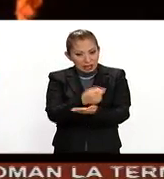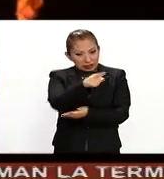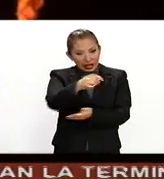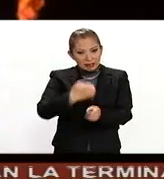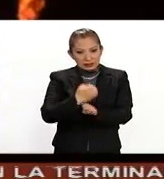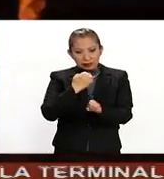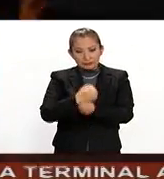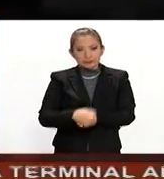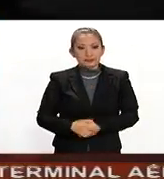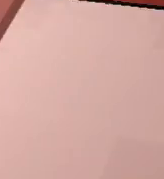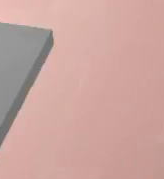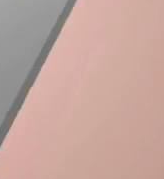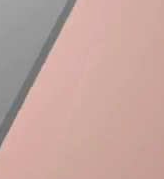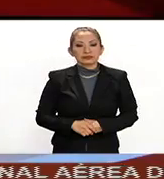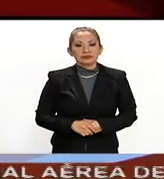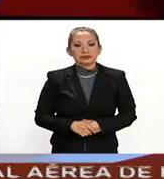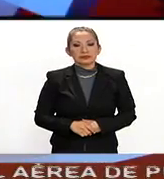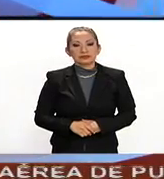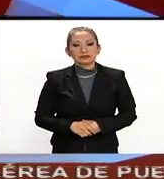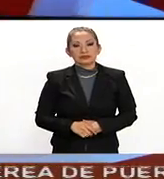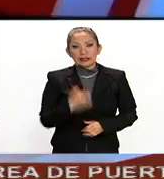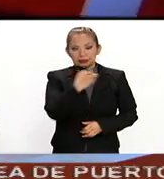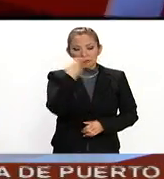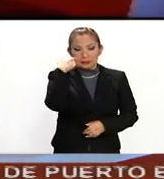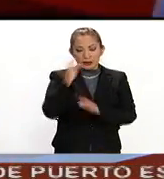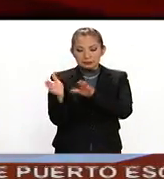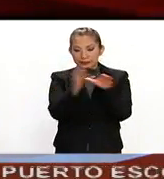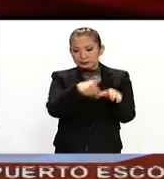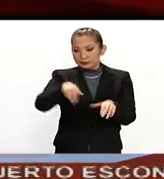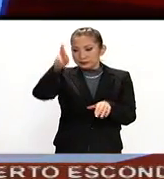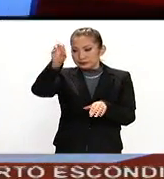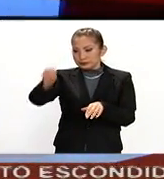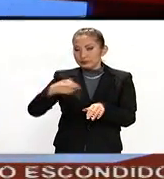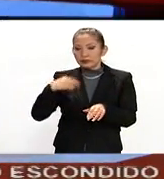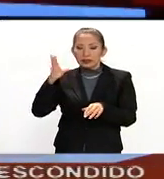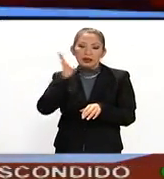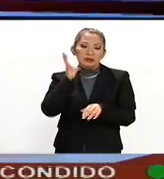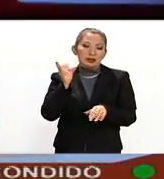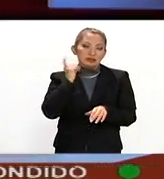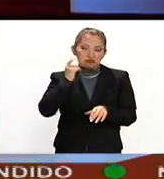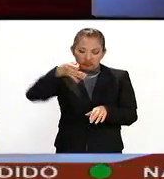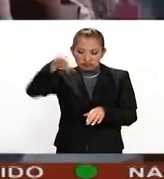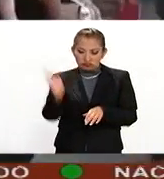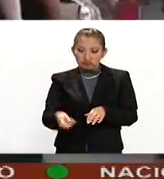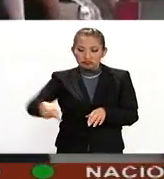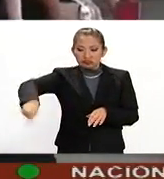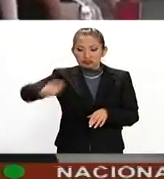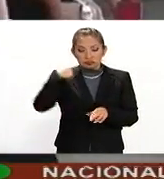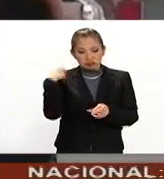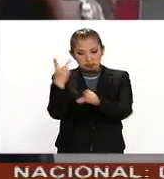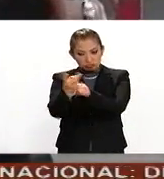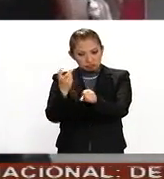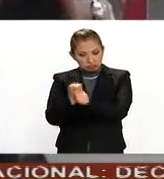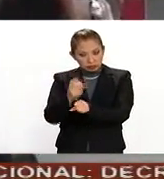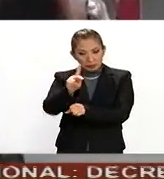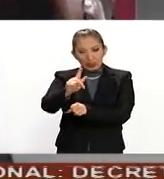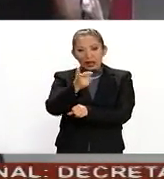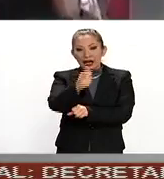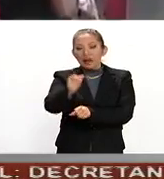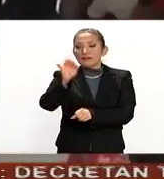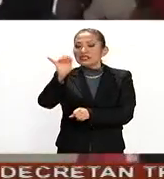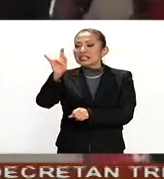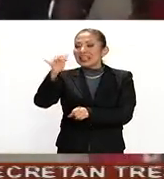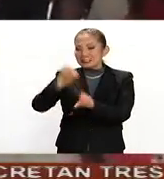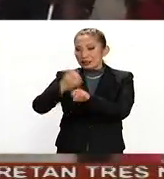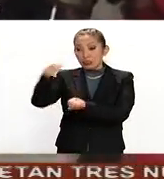del Estado. Eso en Veracruz. En Quintana Roo, el Congreso aprobó un acuerdo para exhortar a la PGR y a la Fiscalía